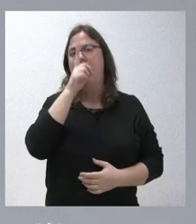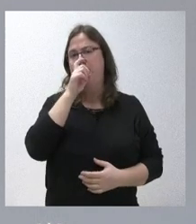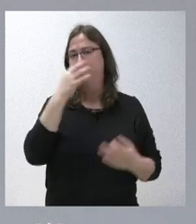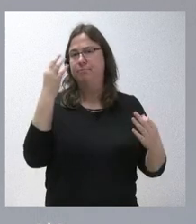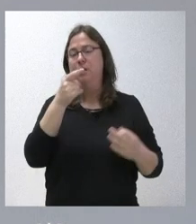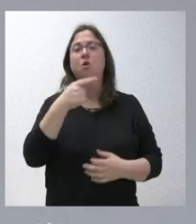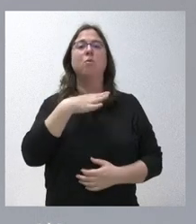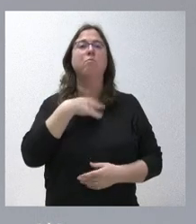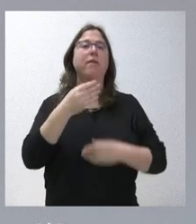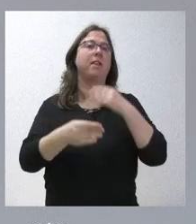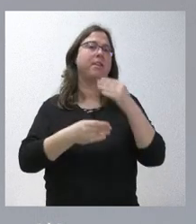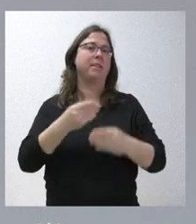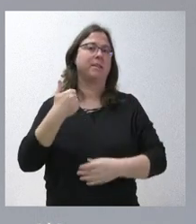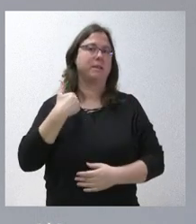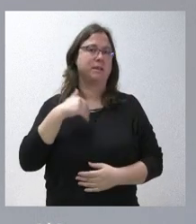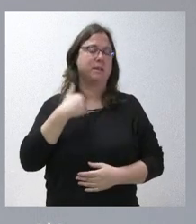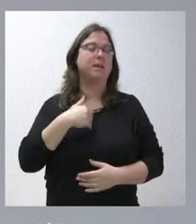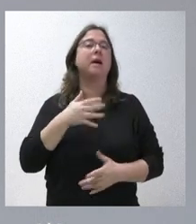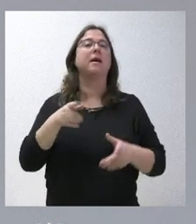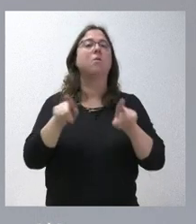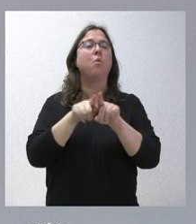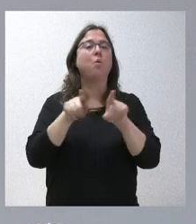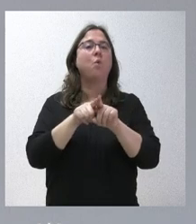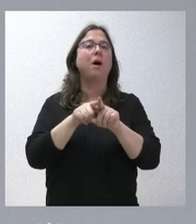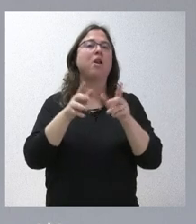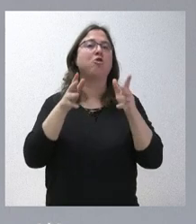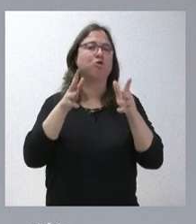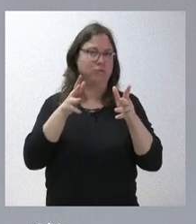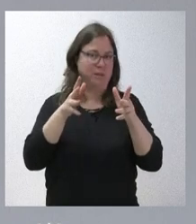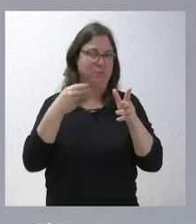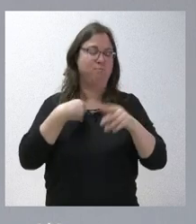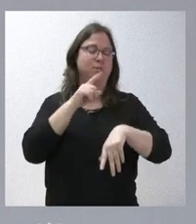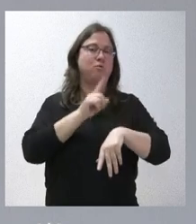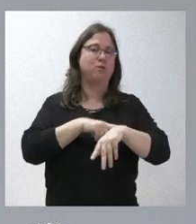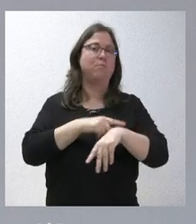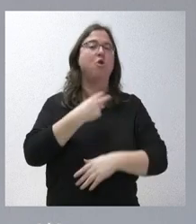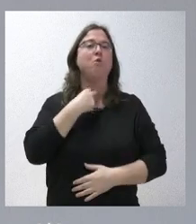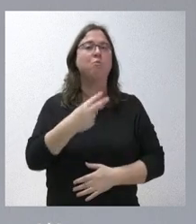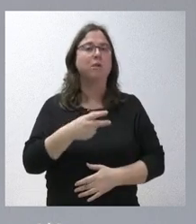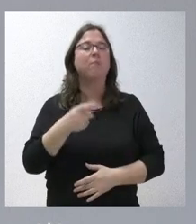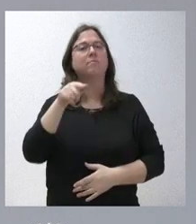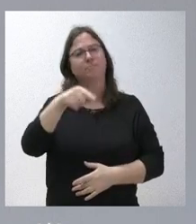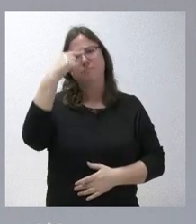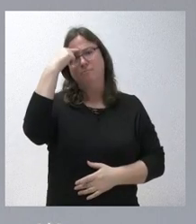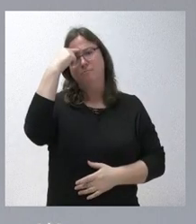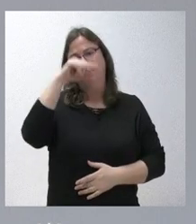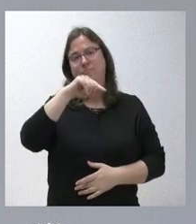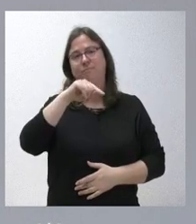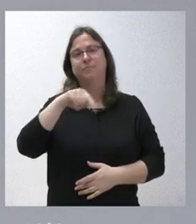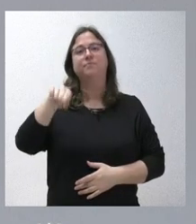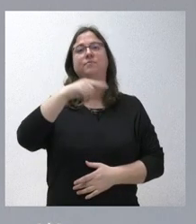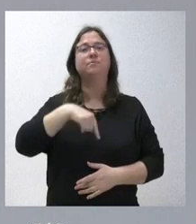puede particularizar mejor el el consejero portavoz que a la vez es consejero de economía y Hacienda sabrán todos ustedes que tenemos